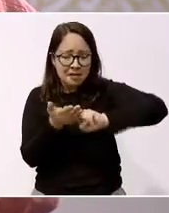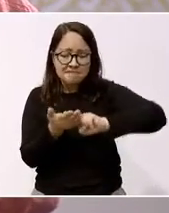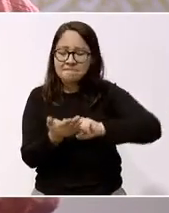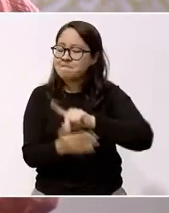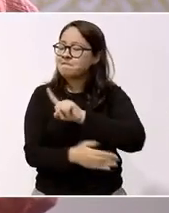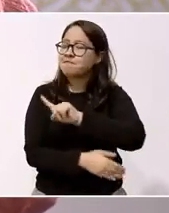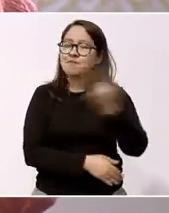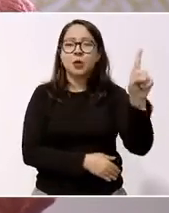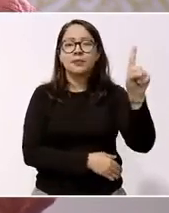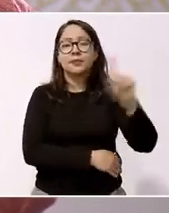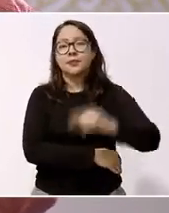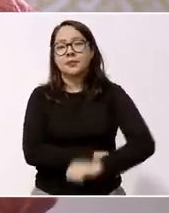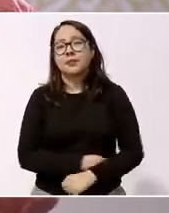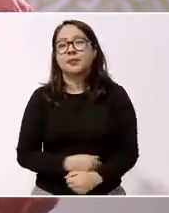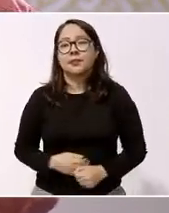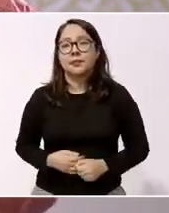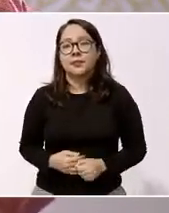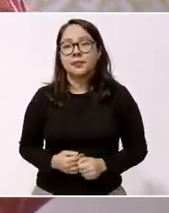precio.